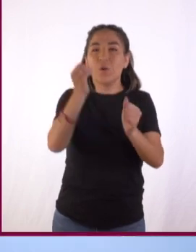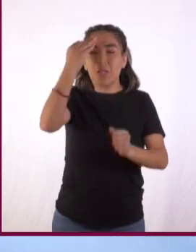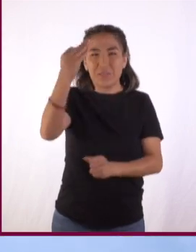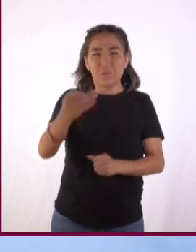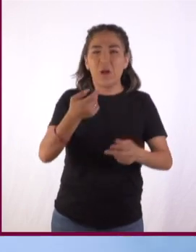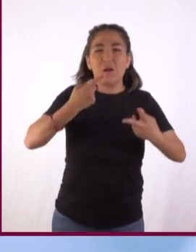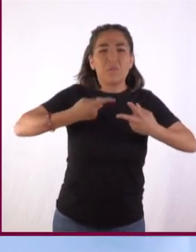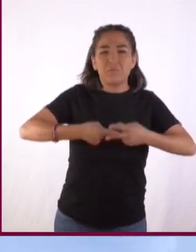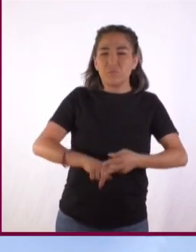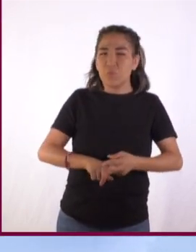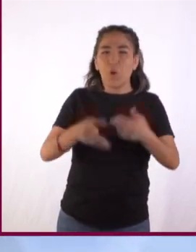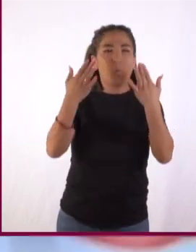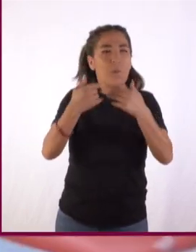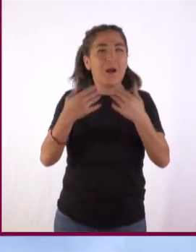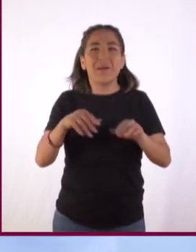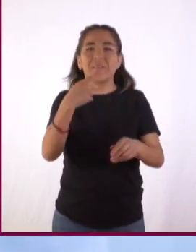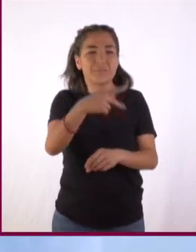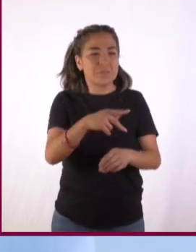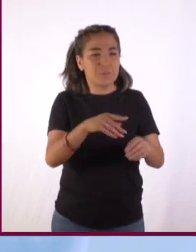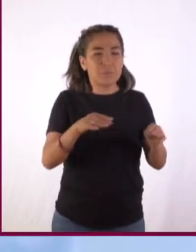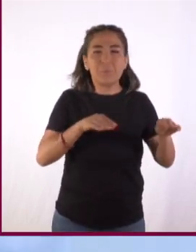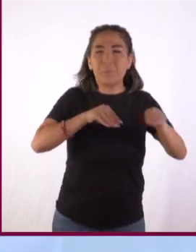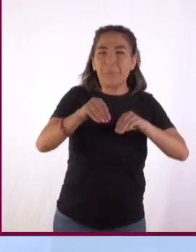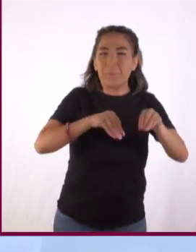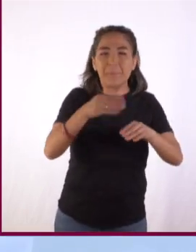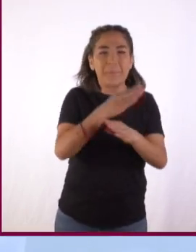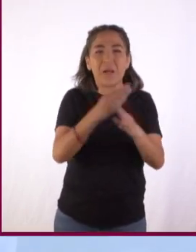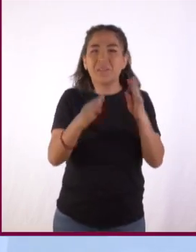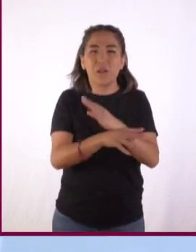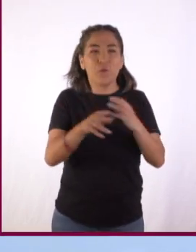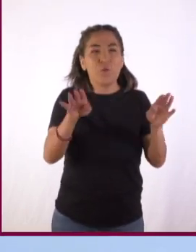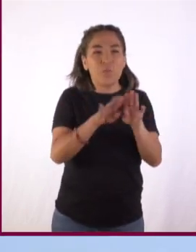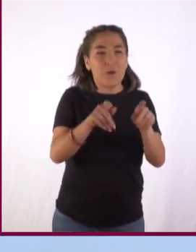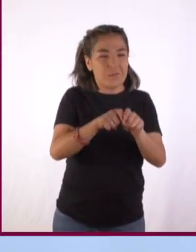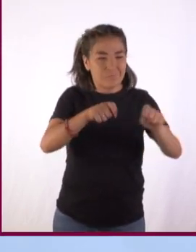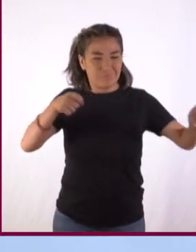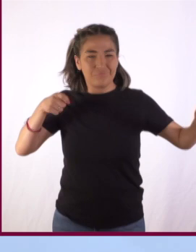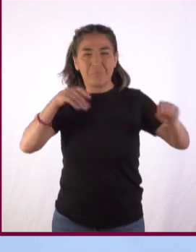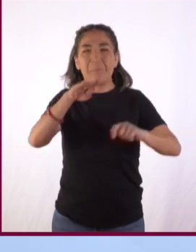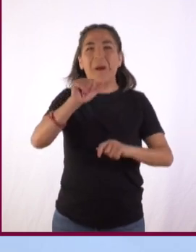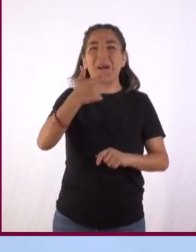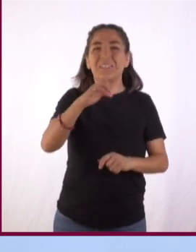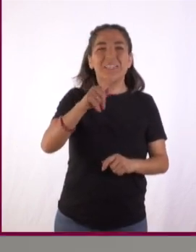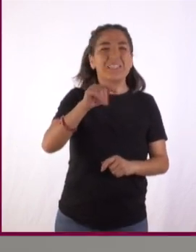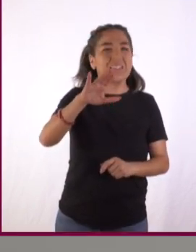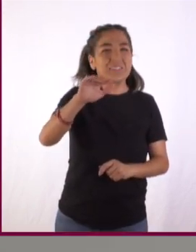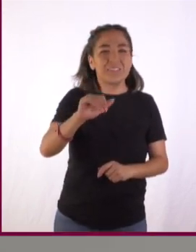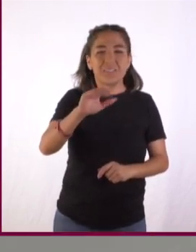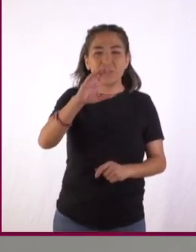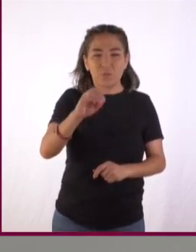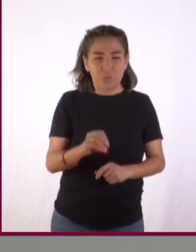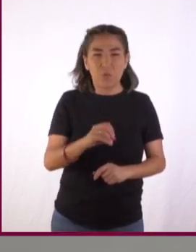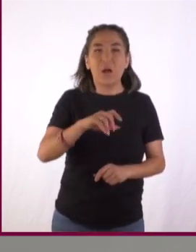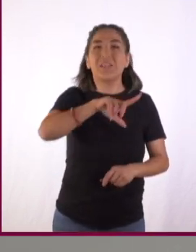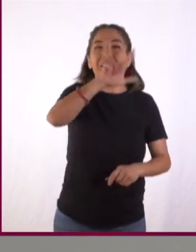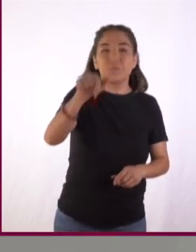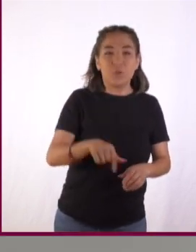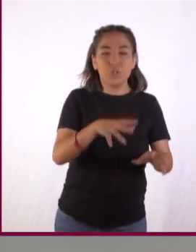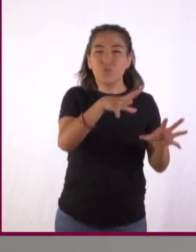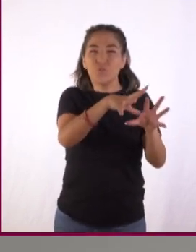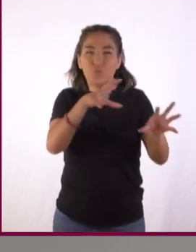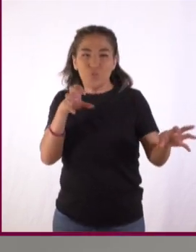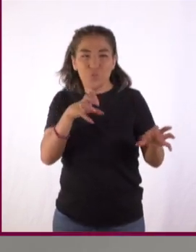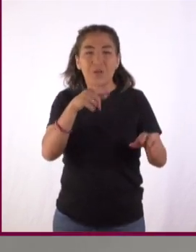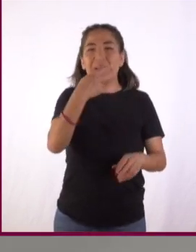tiempo. Al inicio no teníamos un campo magnético y el material no estaba magnetizado. Luego le agregamos un